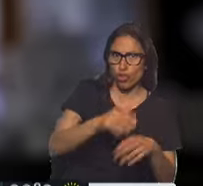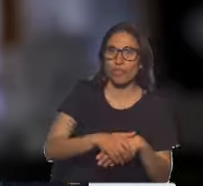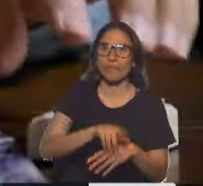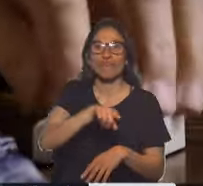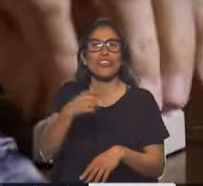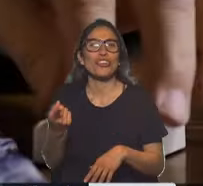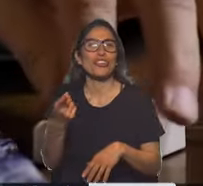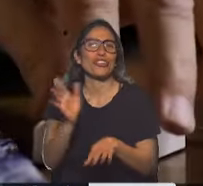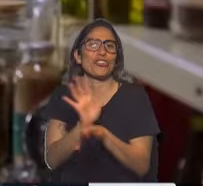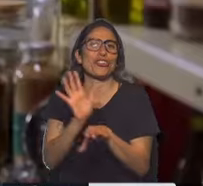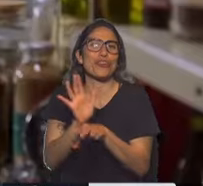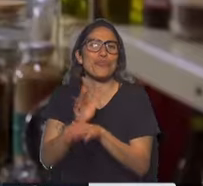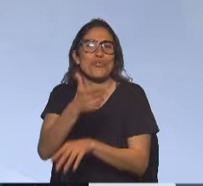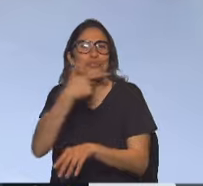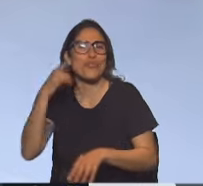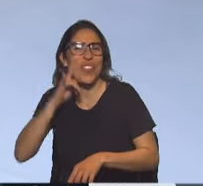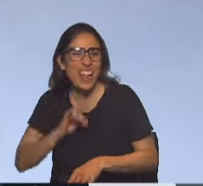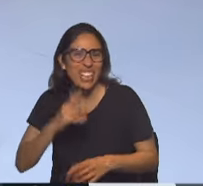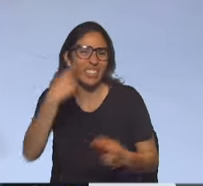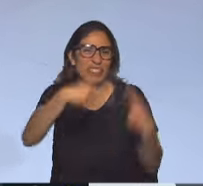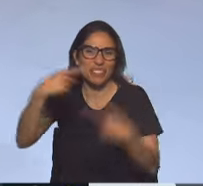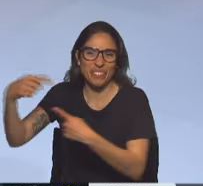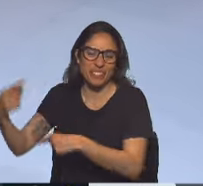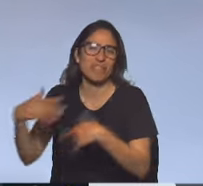el arte con la gastronomía. Brandoni, De Niro con Duprat y Nada en Star Plus.